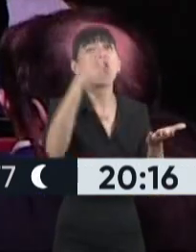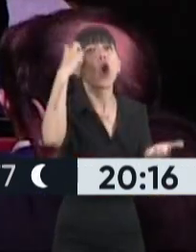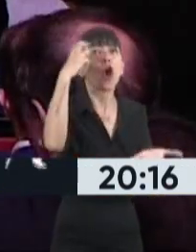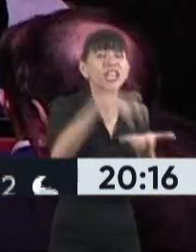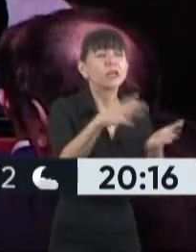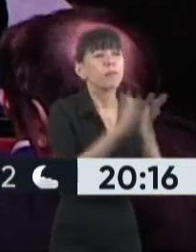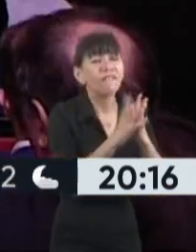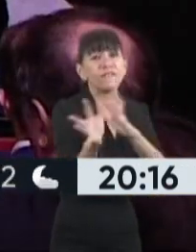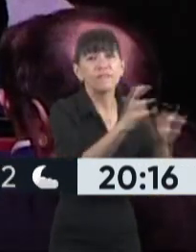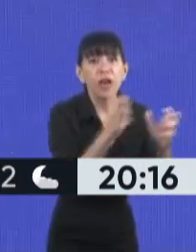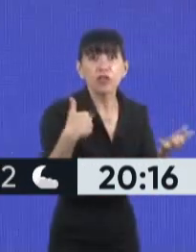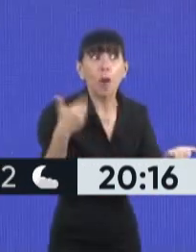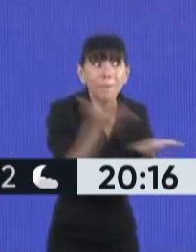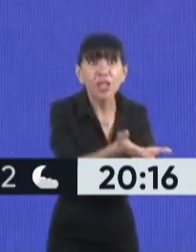eso.